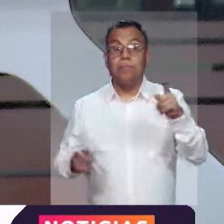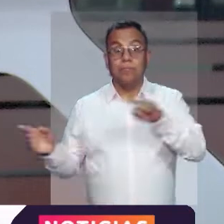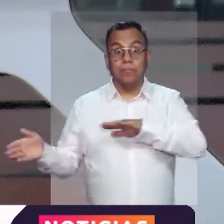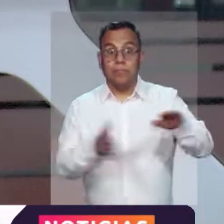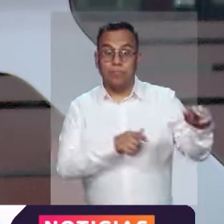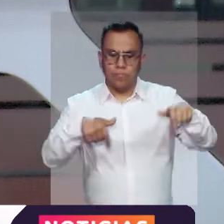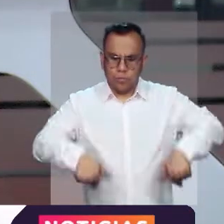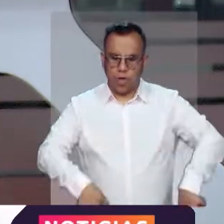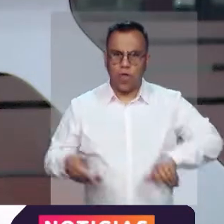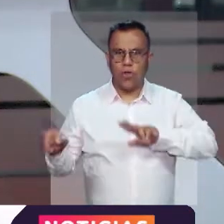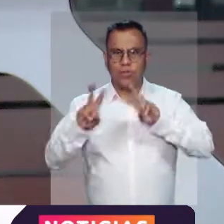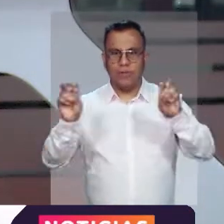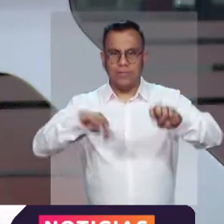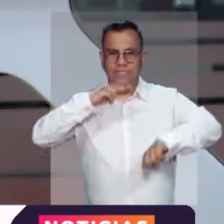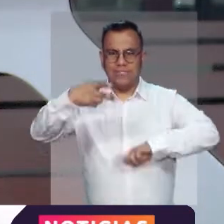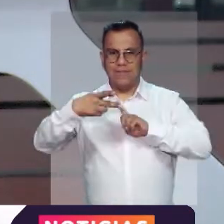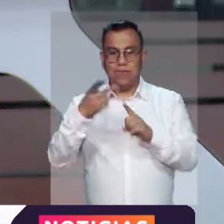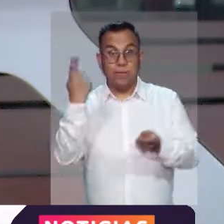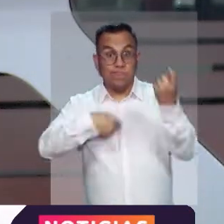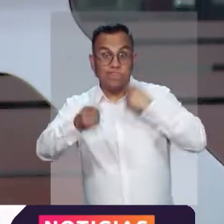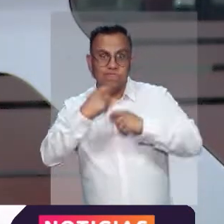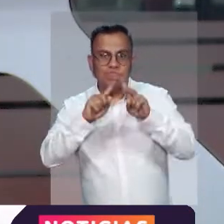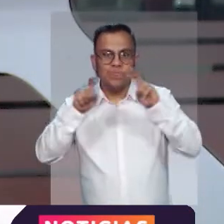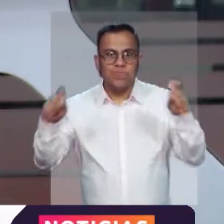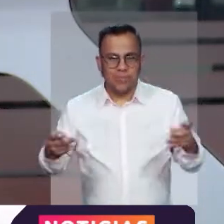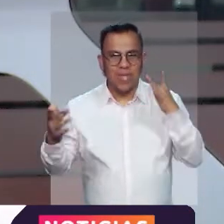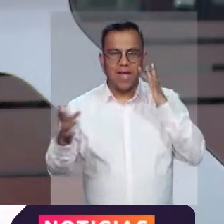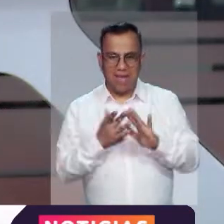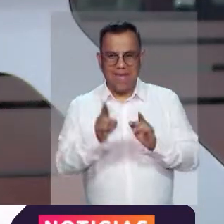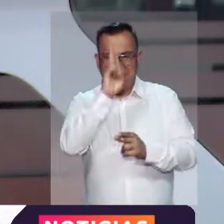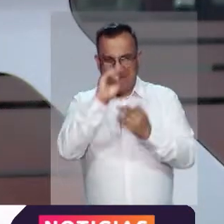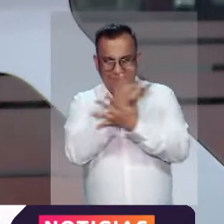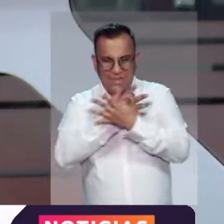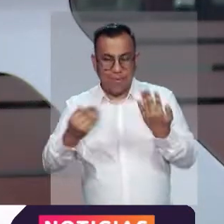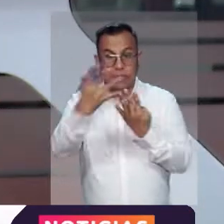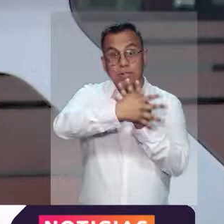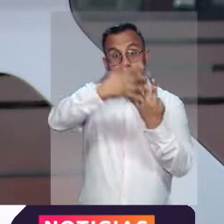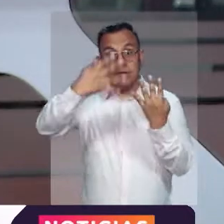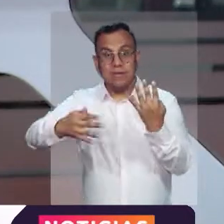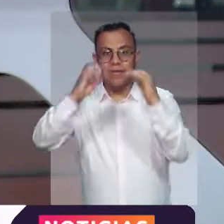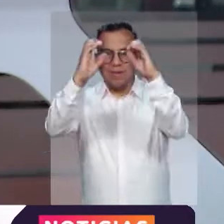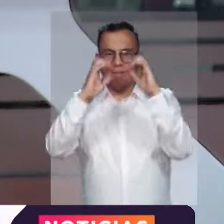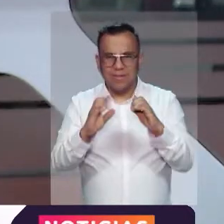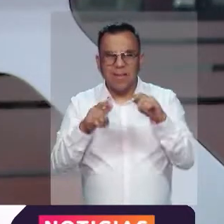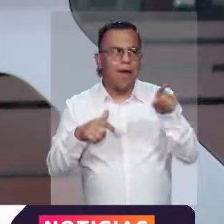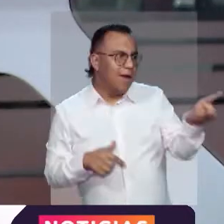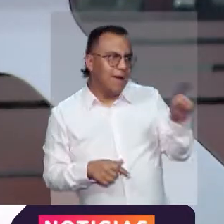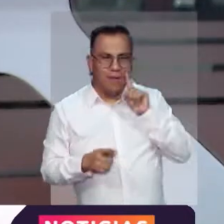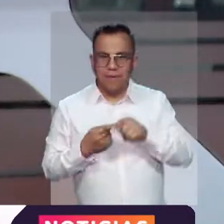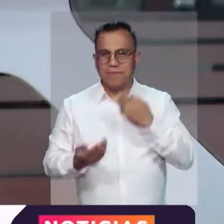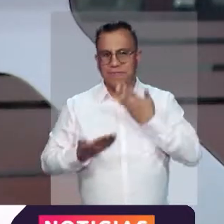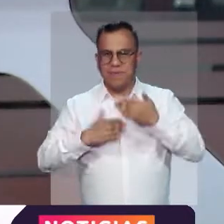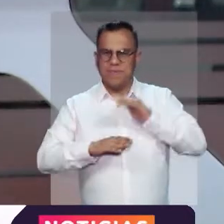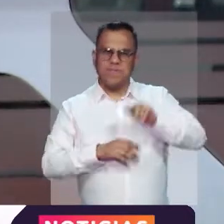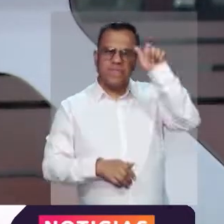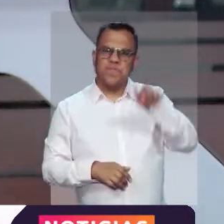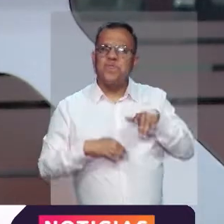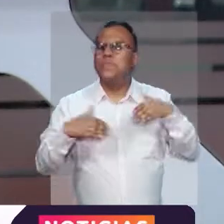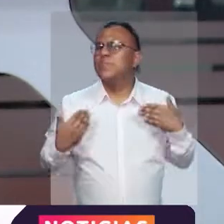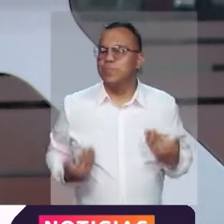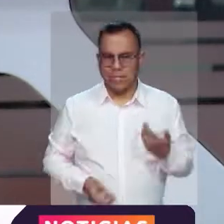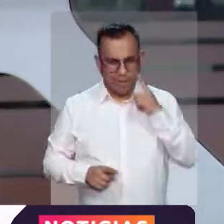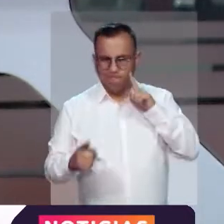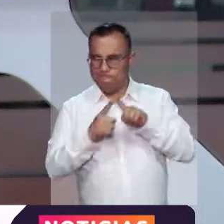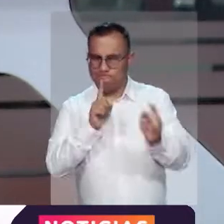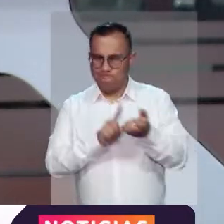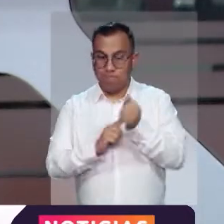Y hoy se desarrolla la segunda rueda de negocios de Enlace Diverso en la Cámara de Comercio de Bogotá. Daniel Espitia, ¿cuál es la